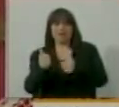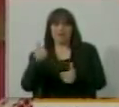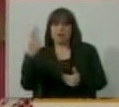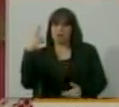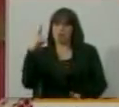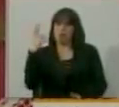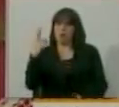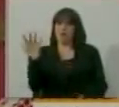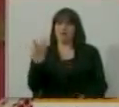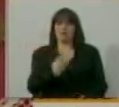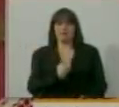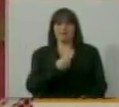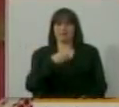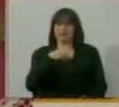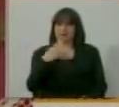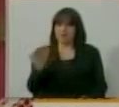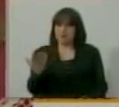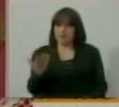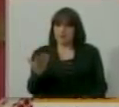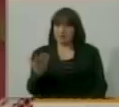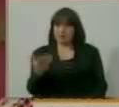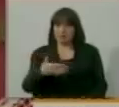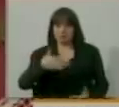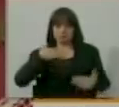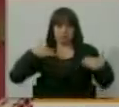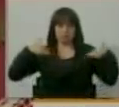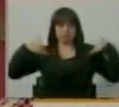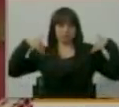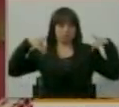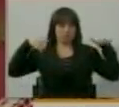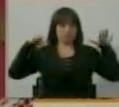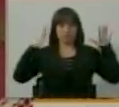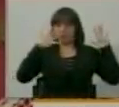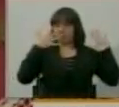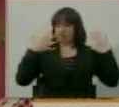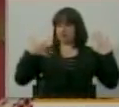¿Mm? Los egos enferman.